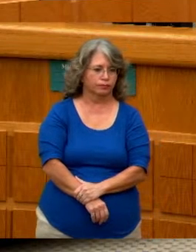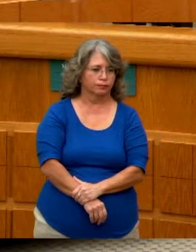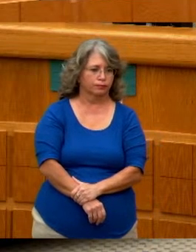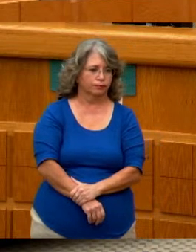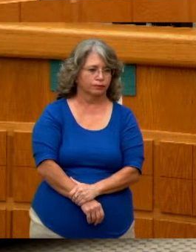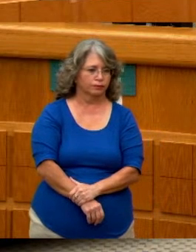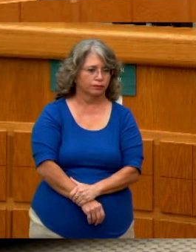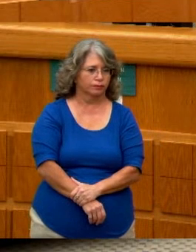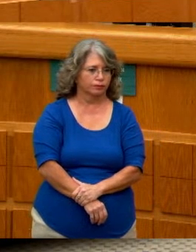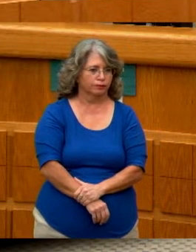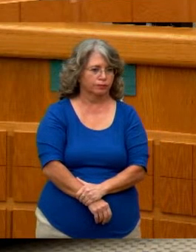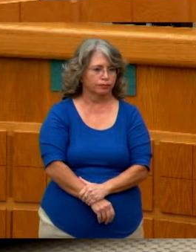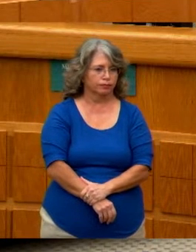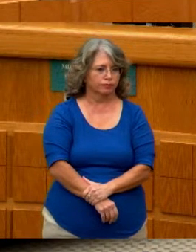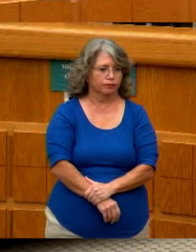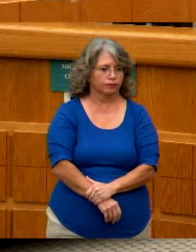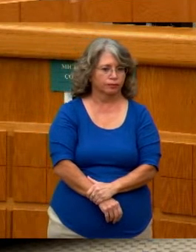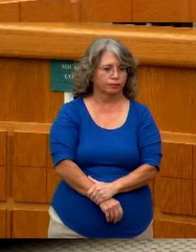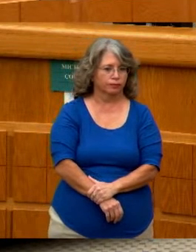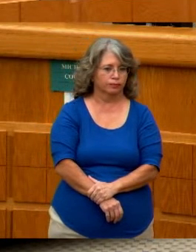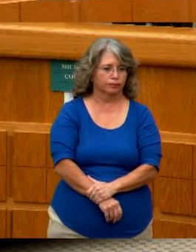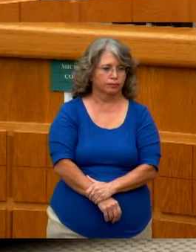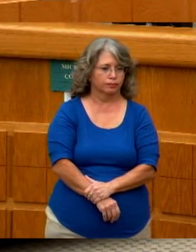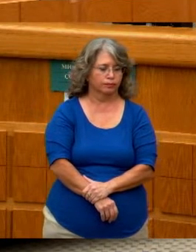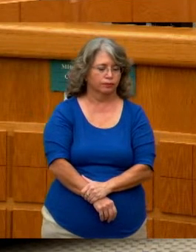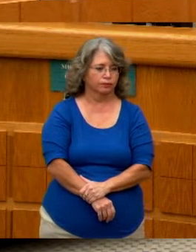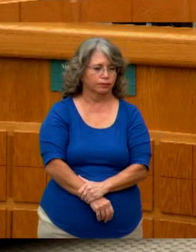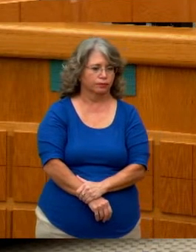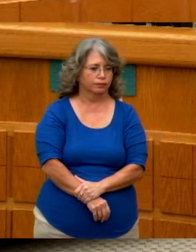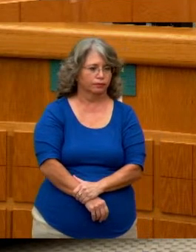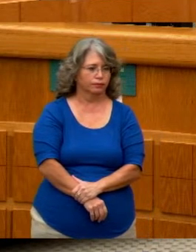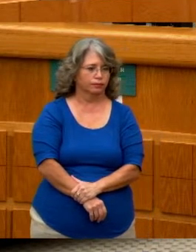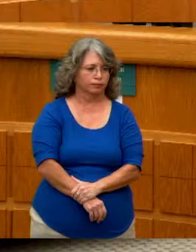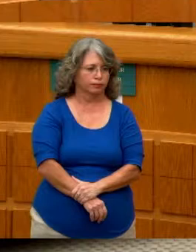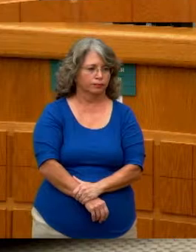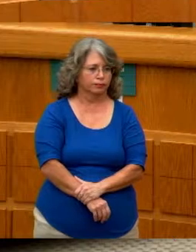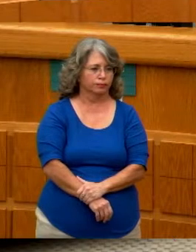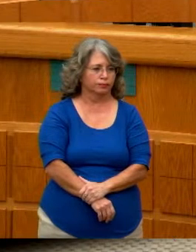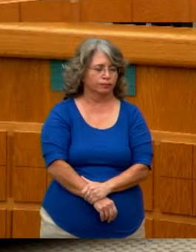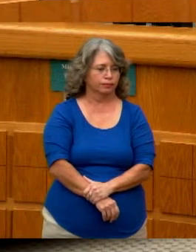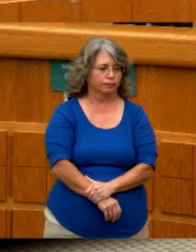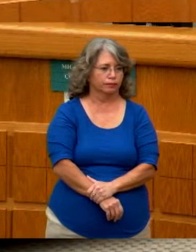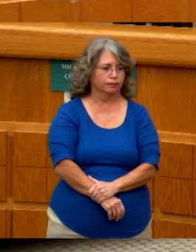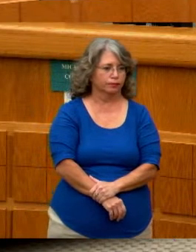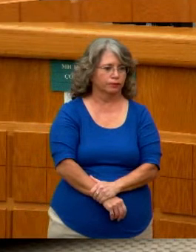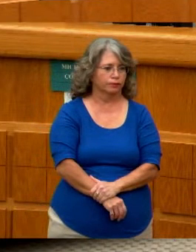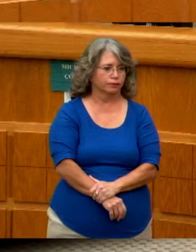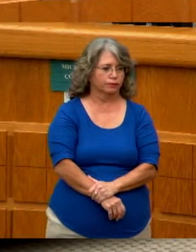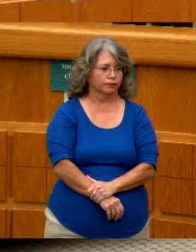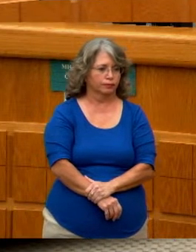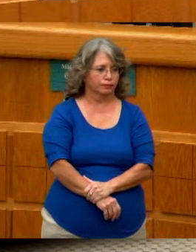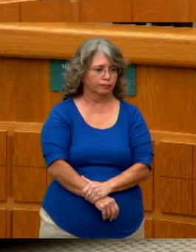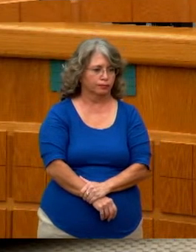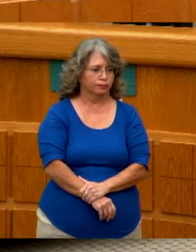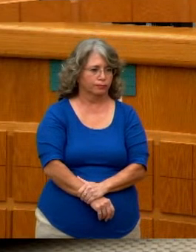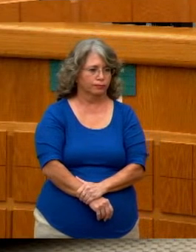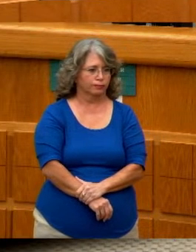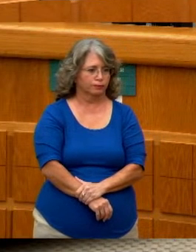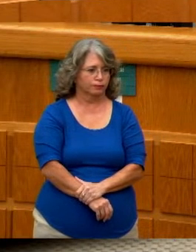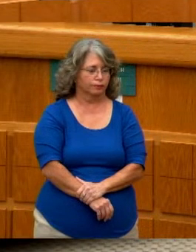o proporcionar servicios de vacunas es elegible para inscribirse. Los proveedores pueden registrarse o llamar para más información